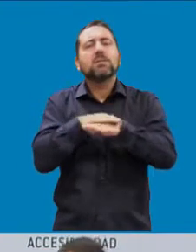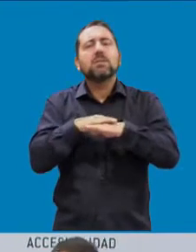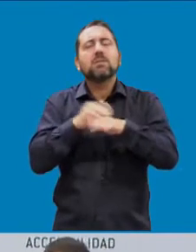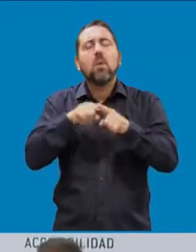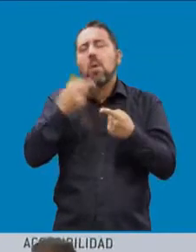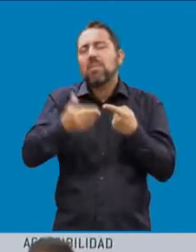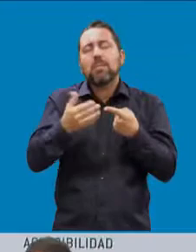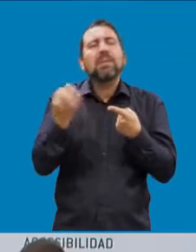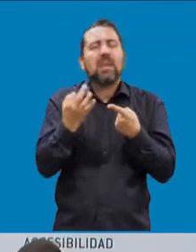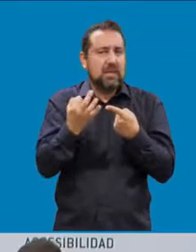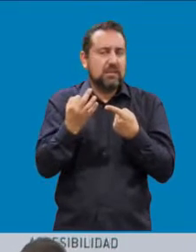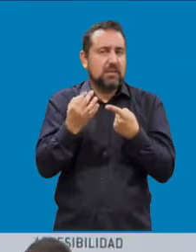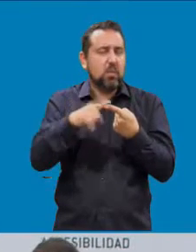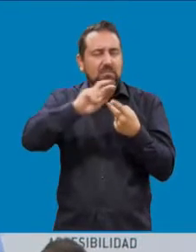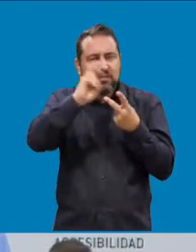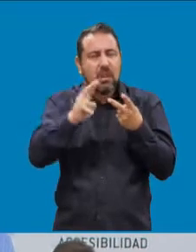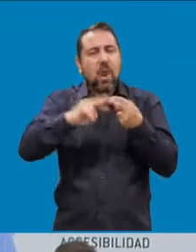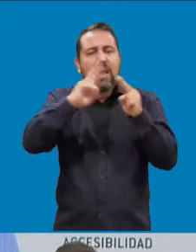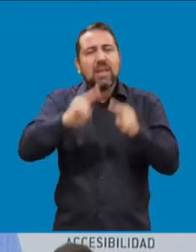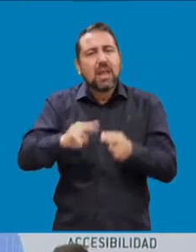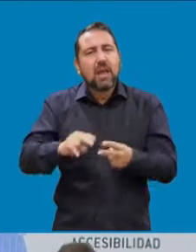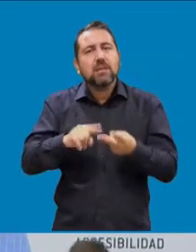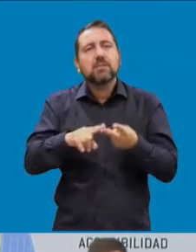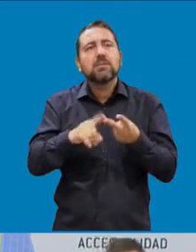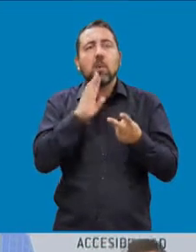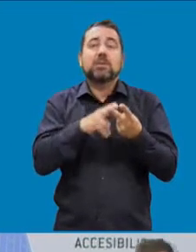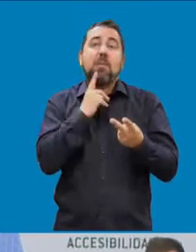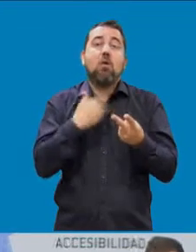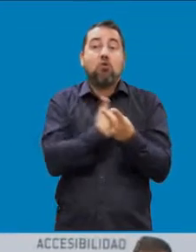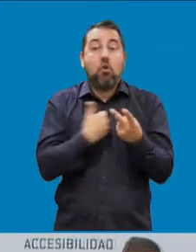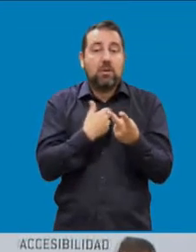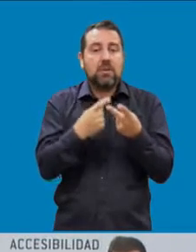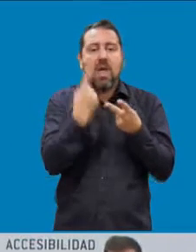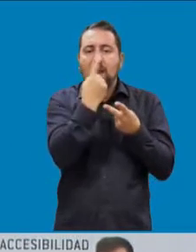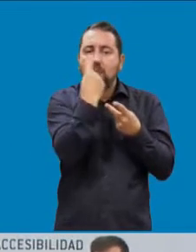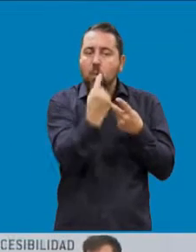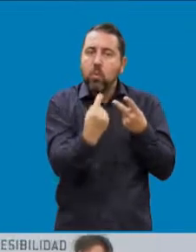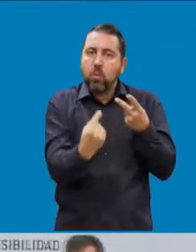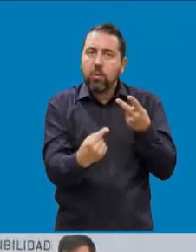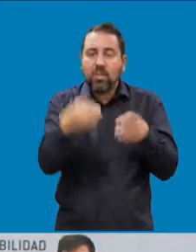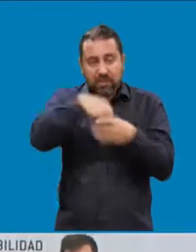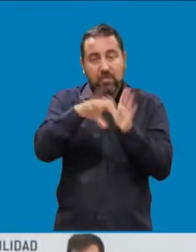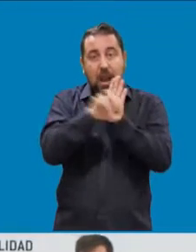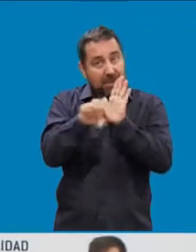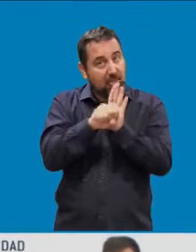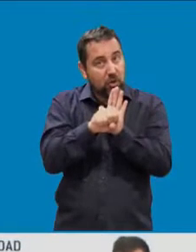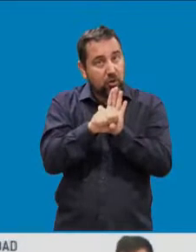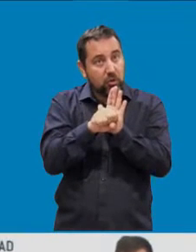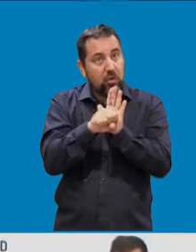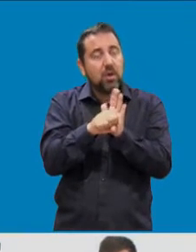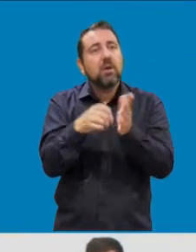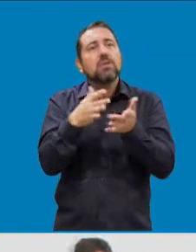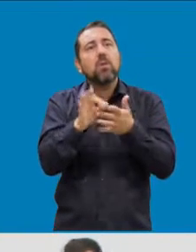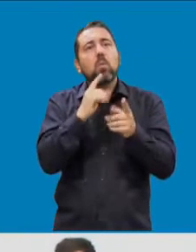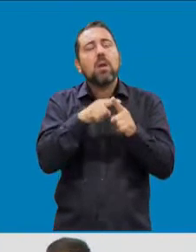llevan. Consiste básicamente en una serie de etiquetas, de roles en cada una de las